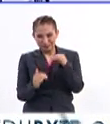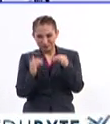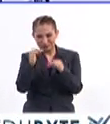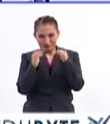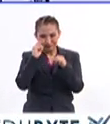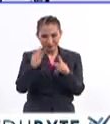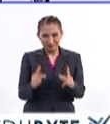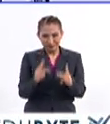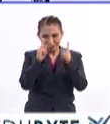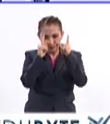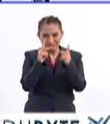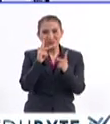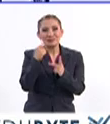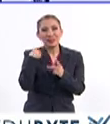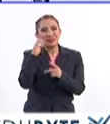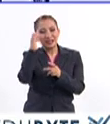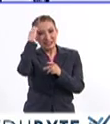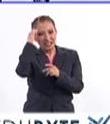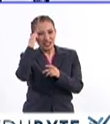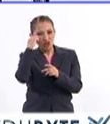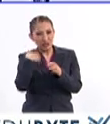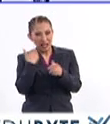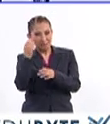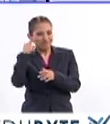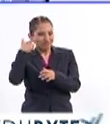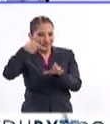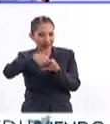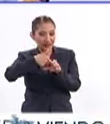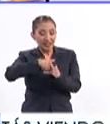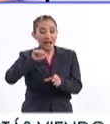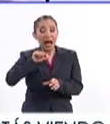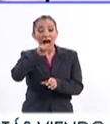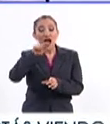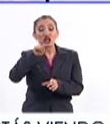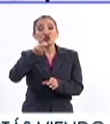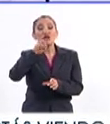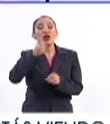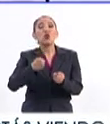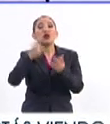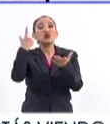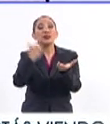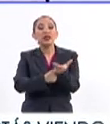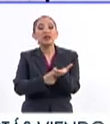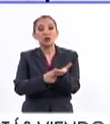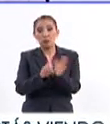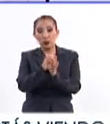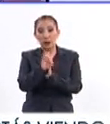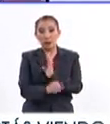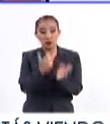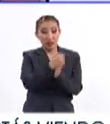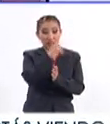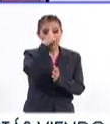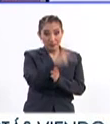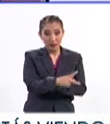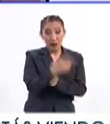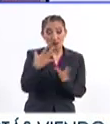los puntos de venta o en las estaciones de servicio, y el azufre, que es un tema muy importante, sobre todo en el caso de la Ciudad de México o las grandes